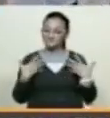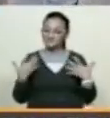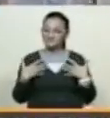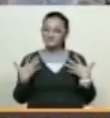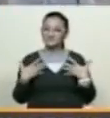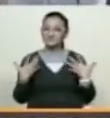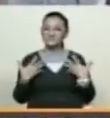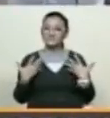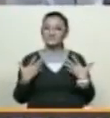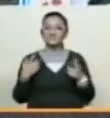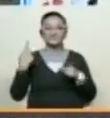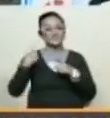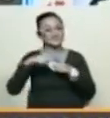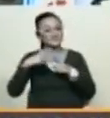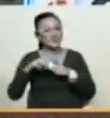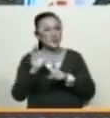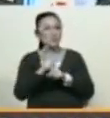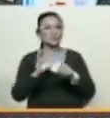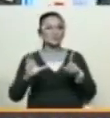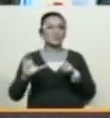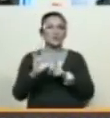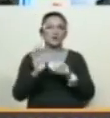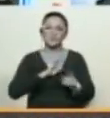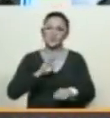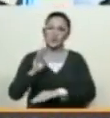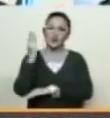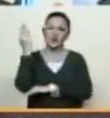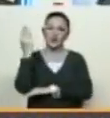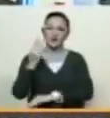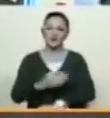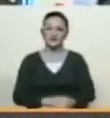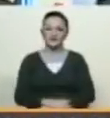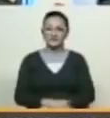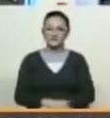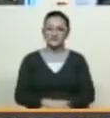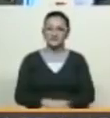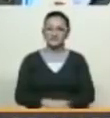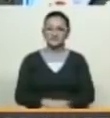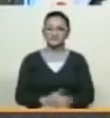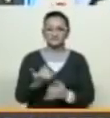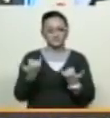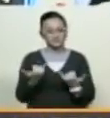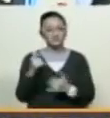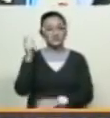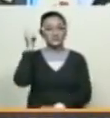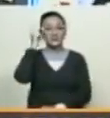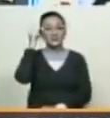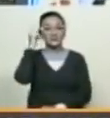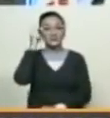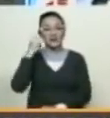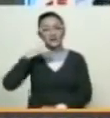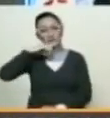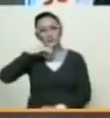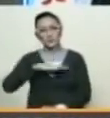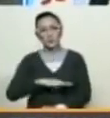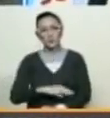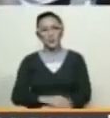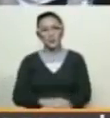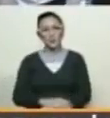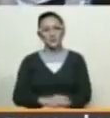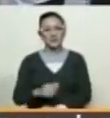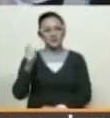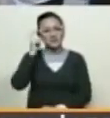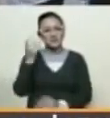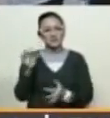de la diversidad cultural del Estado Lara. Hoy es un día que pasará la historia, un día de la